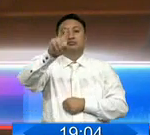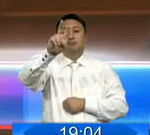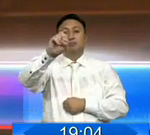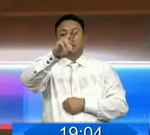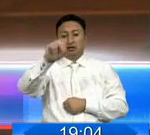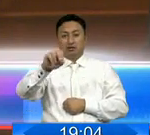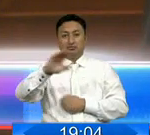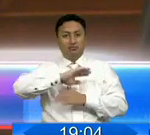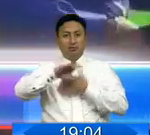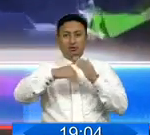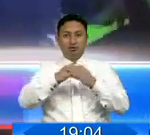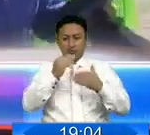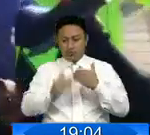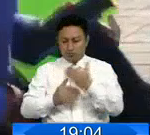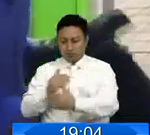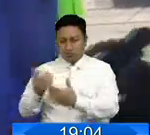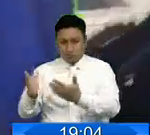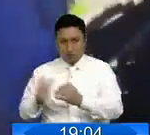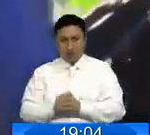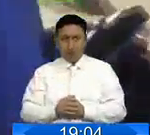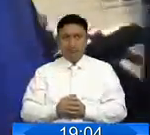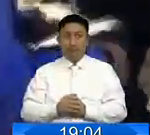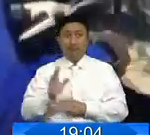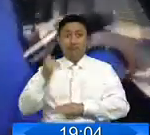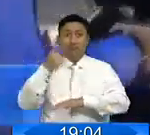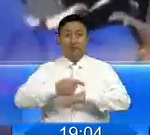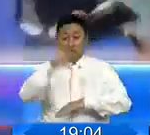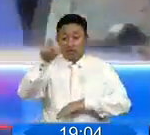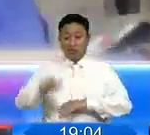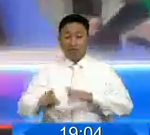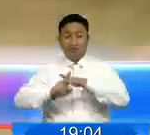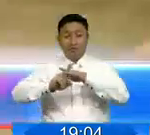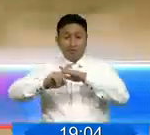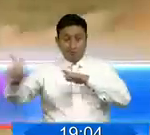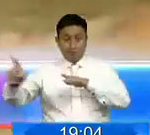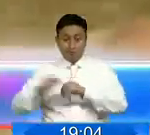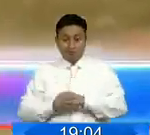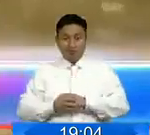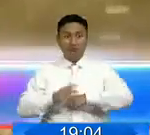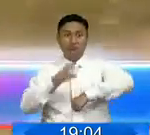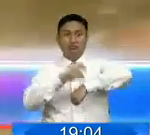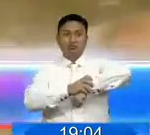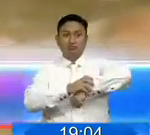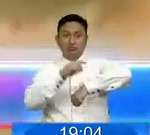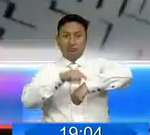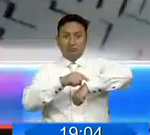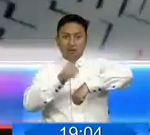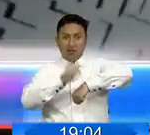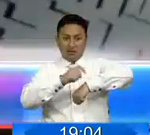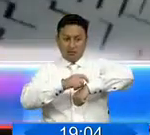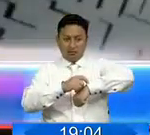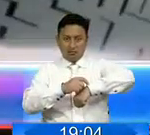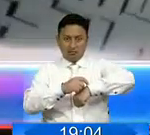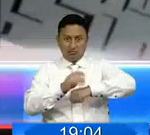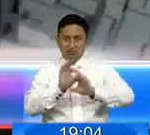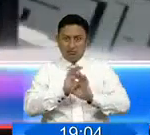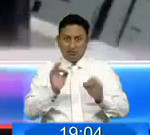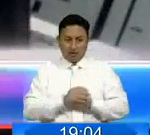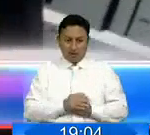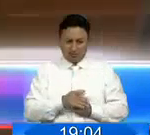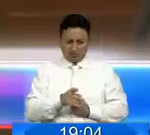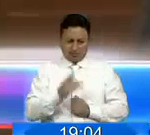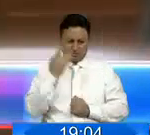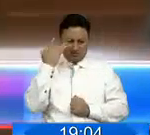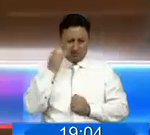todos los protocolos. Asegura que el día en el que Fernando Alvarado se fugó, el grillete no lanzó la alerta esperada y eso causó